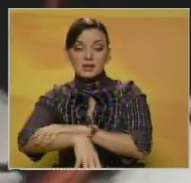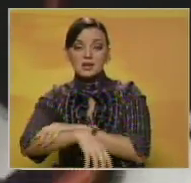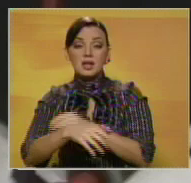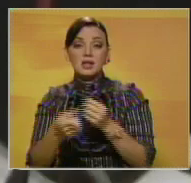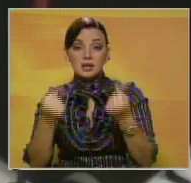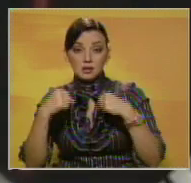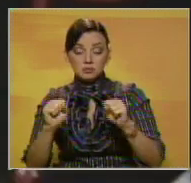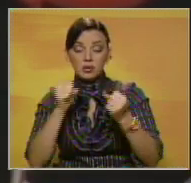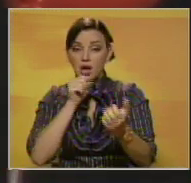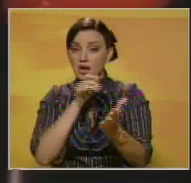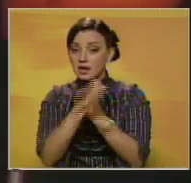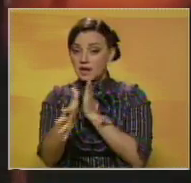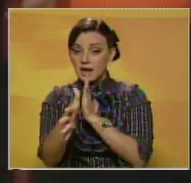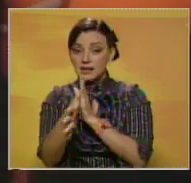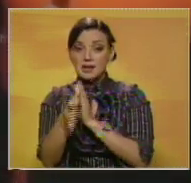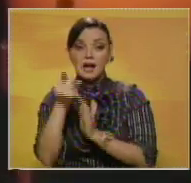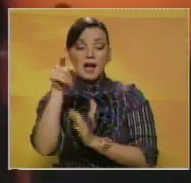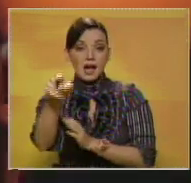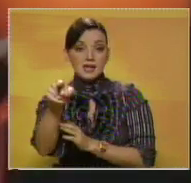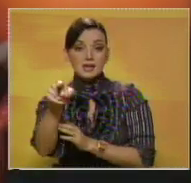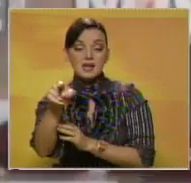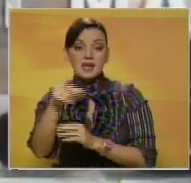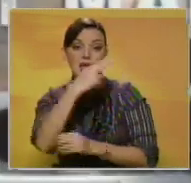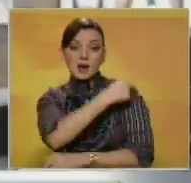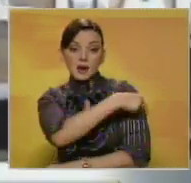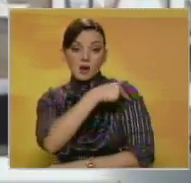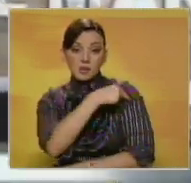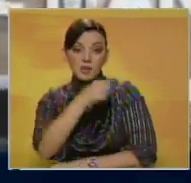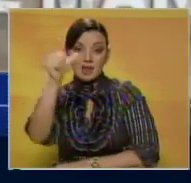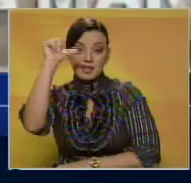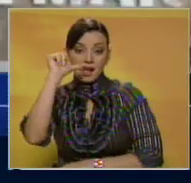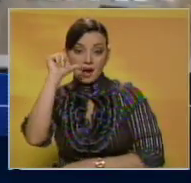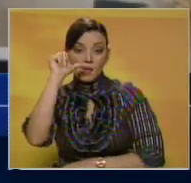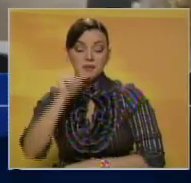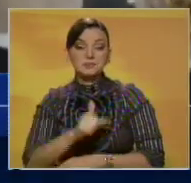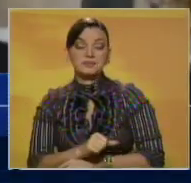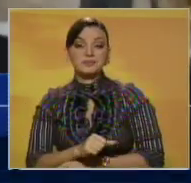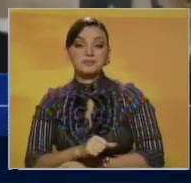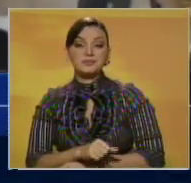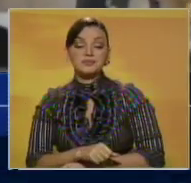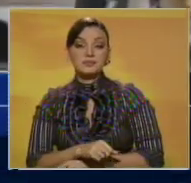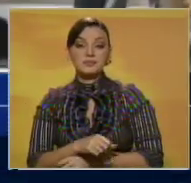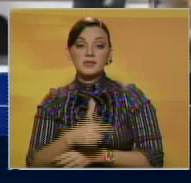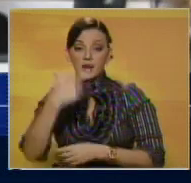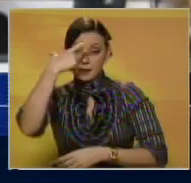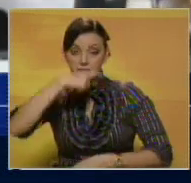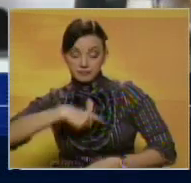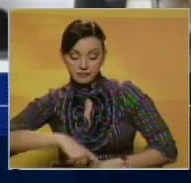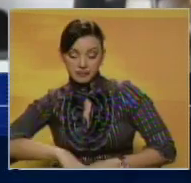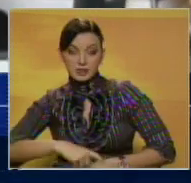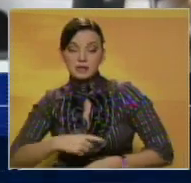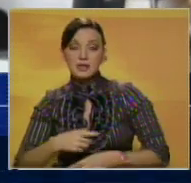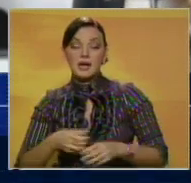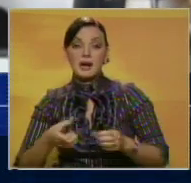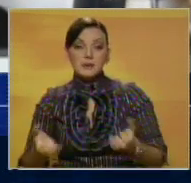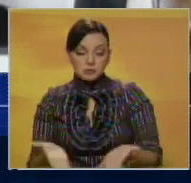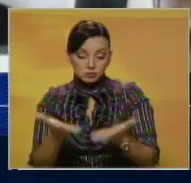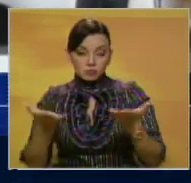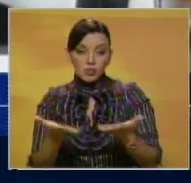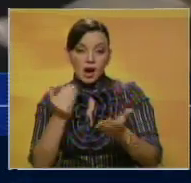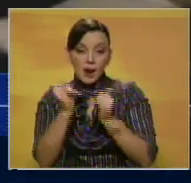de manera gratuita en el centro hidrológico. Terapias físicas y neurológicas, estimulación